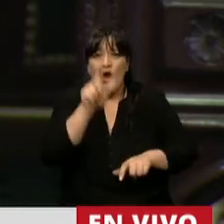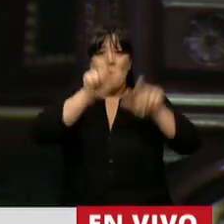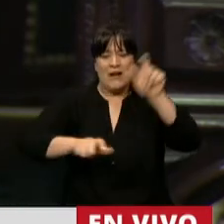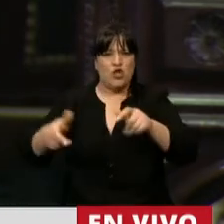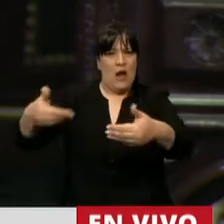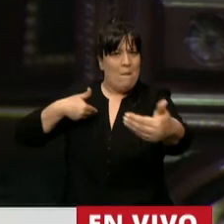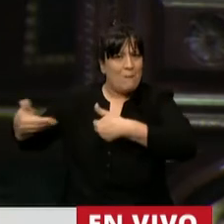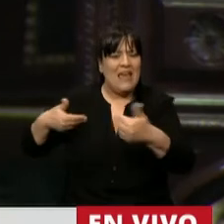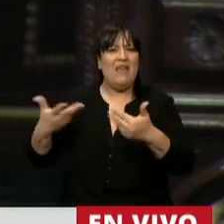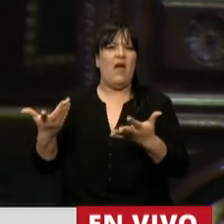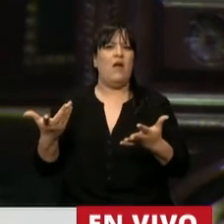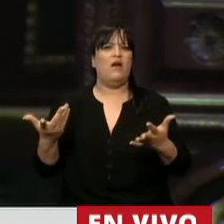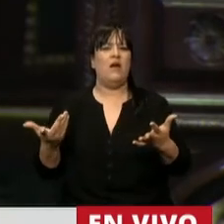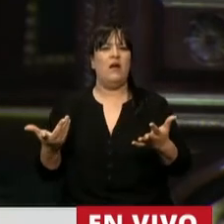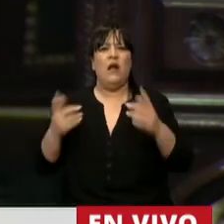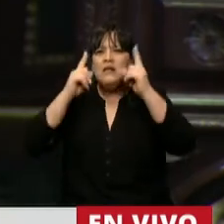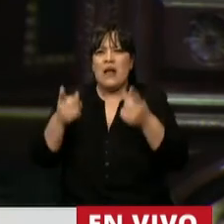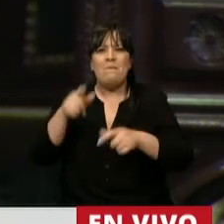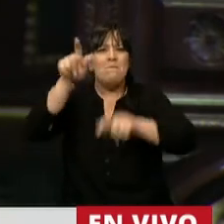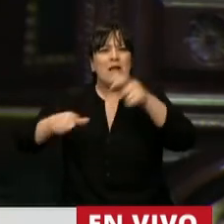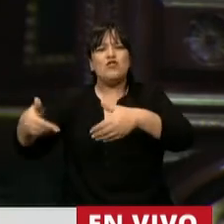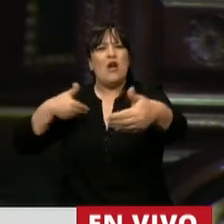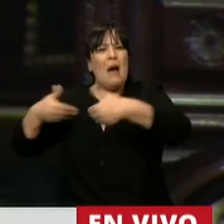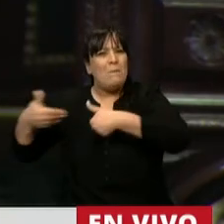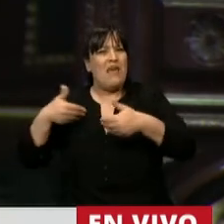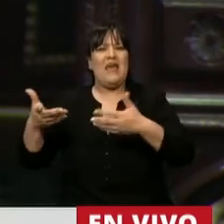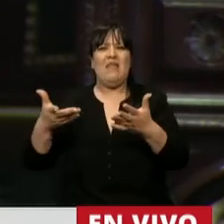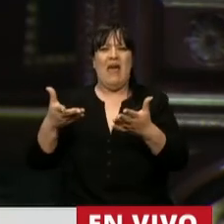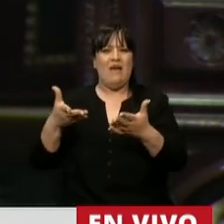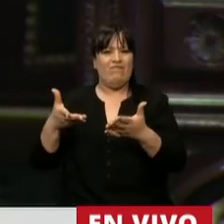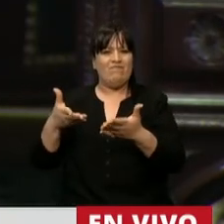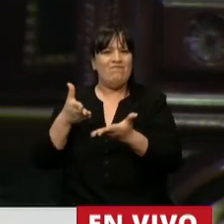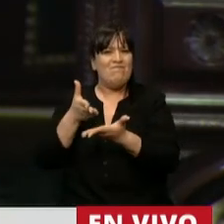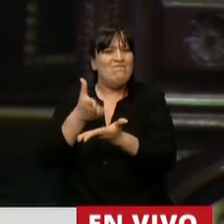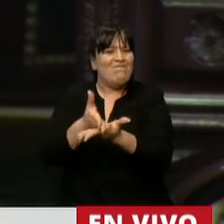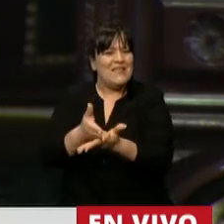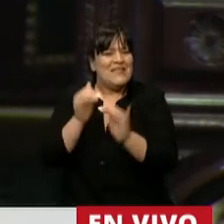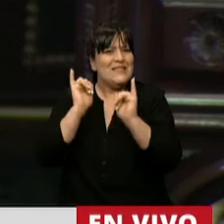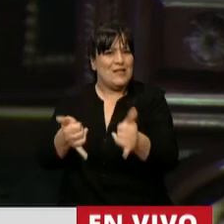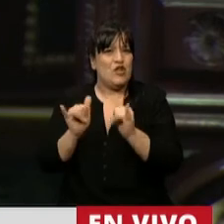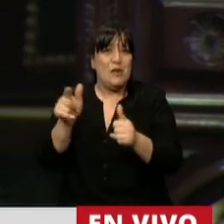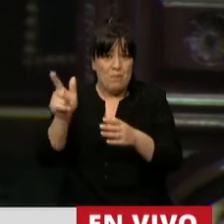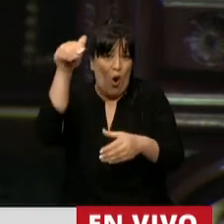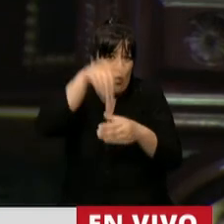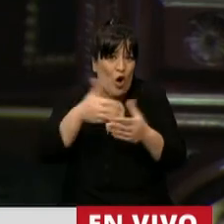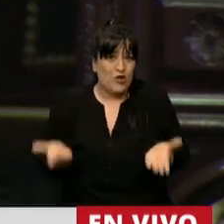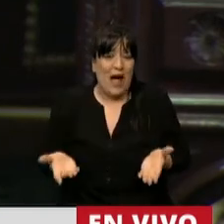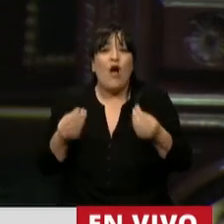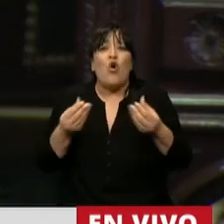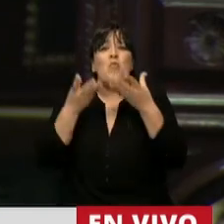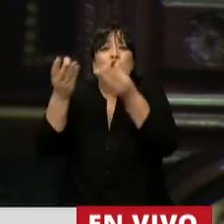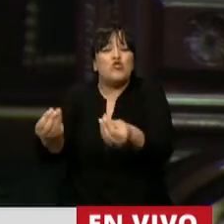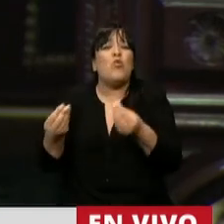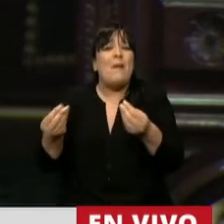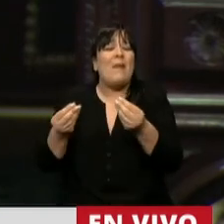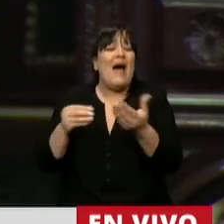nos demanda, la gente nos pide y nos exige. Y para eso nos vota. ¿Cómo le ayudamos a